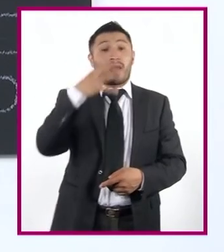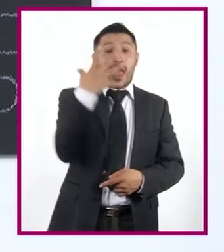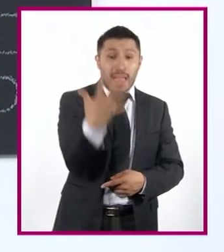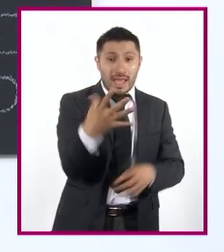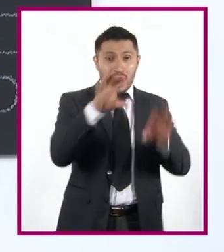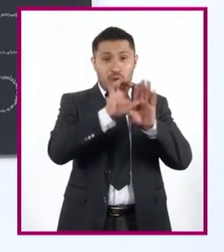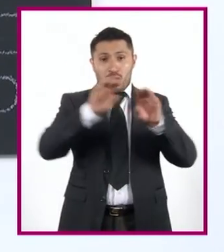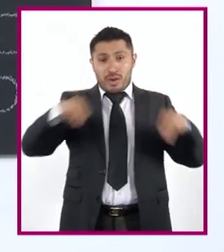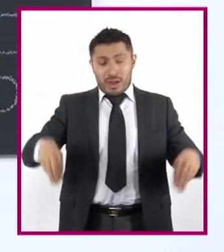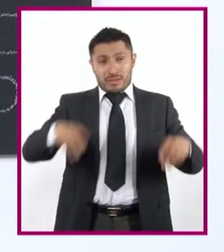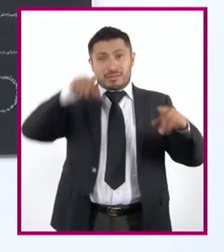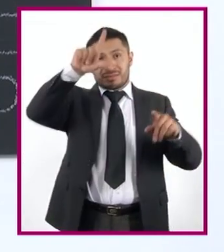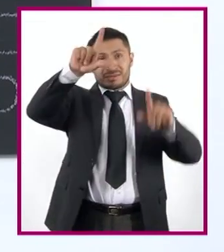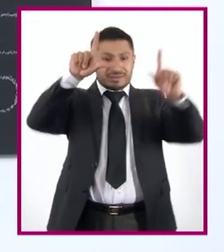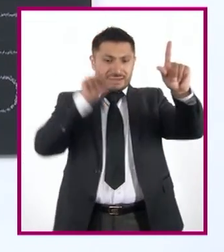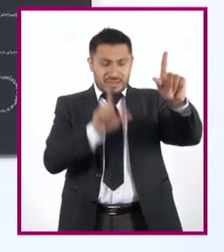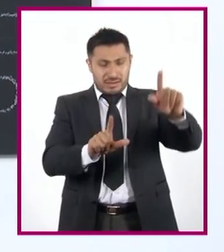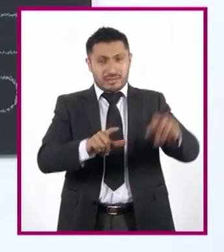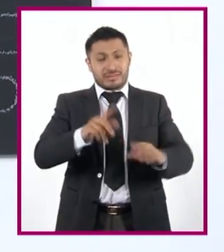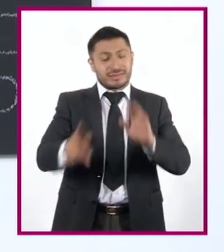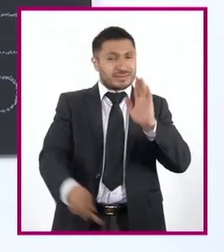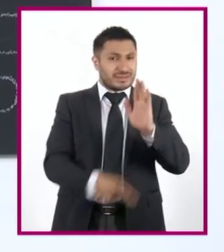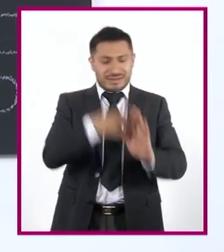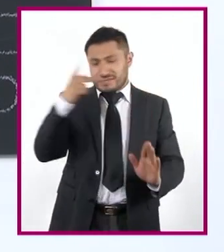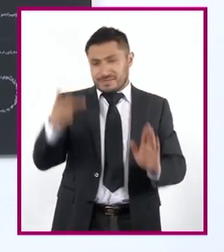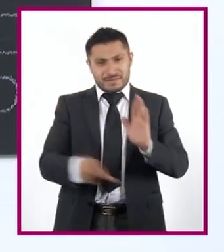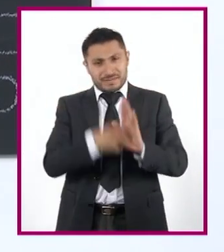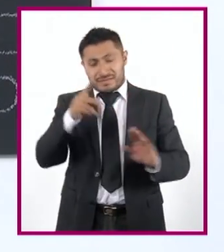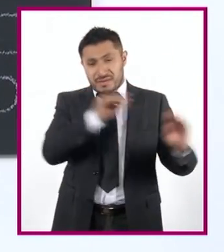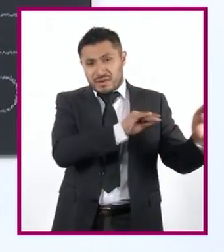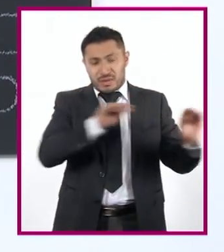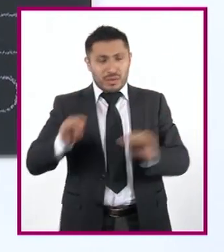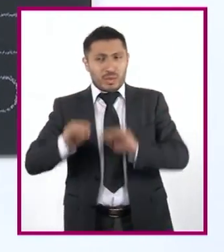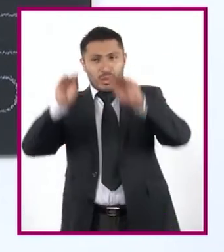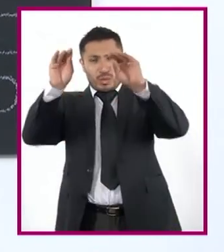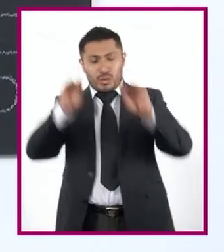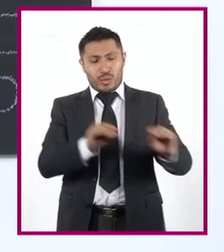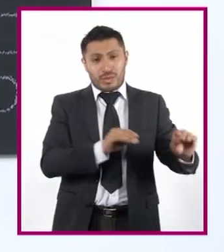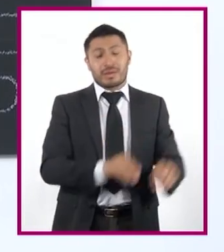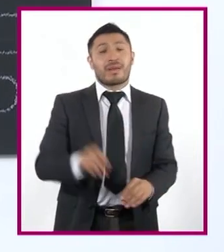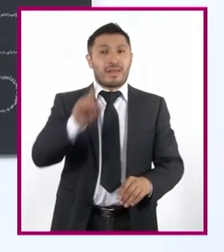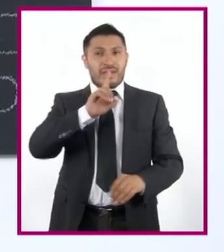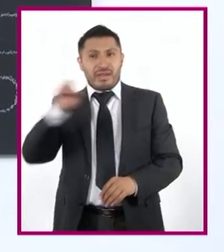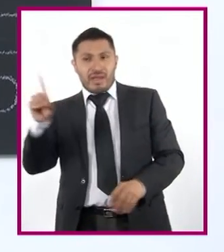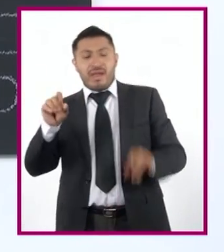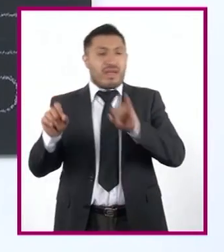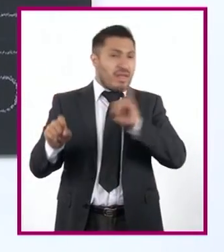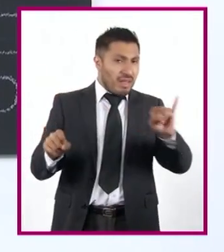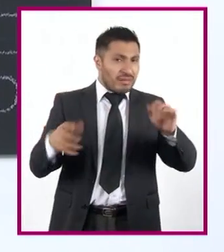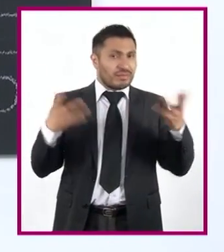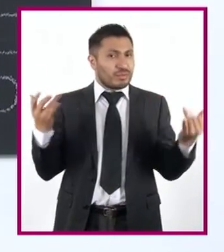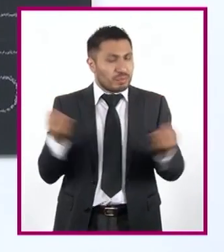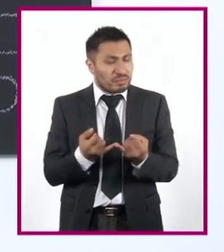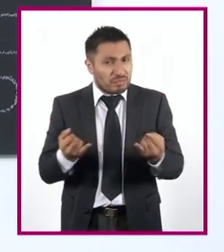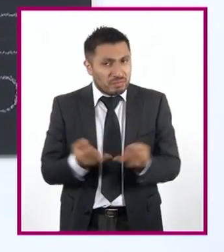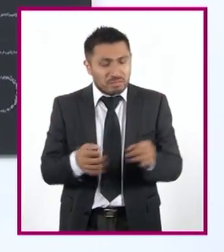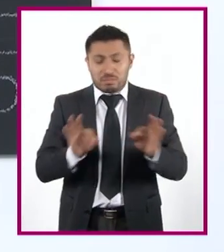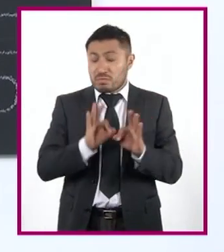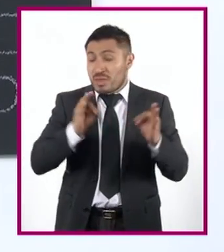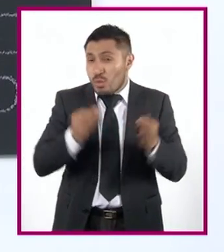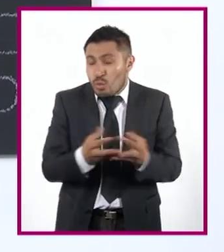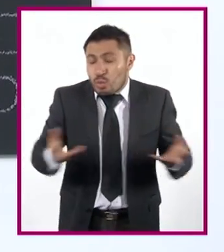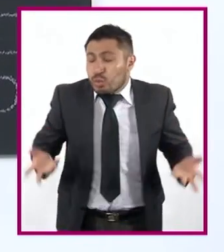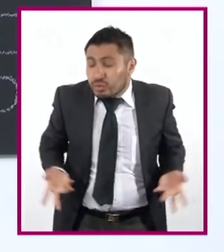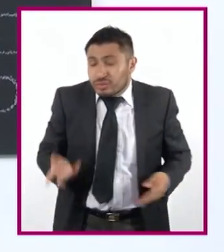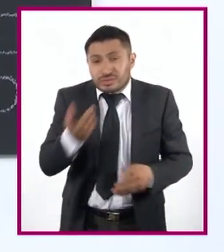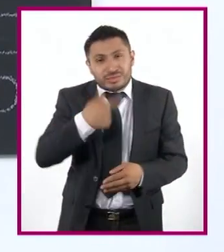proceso anterior varias veces, alternando los movimientos a la derecha y a la izquierda, de manera